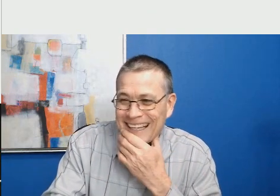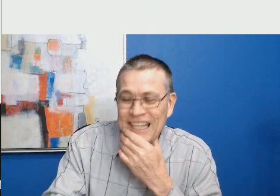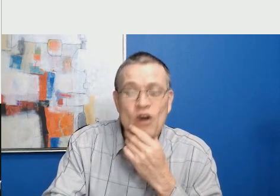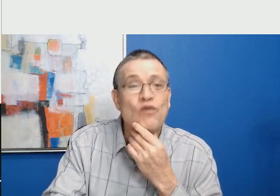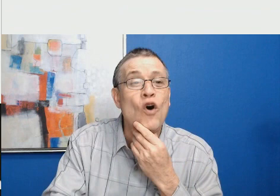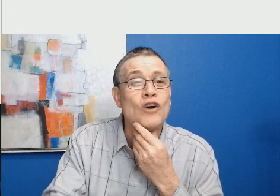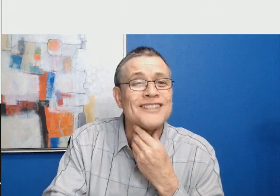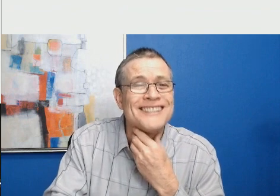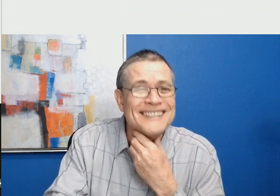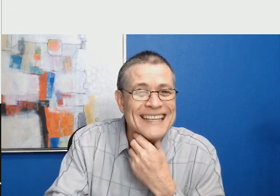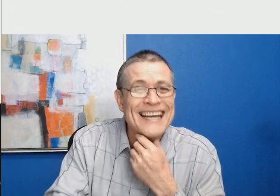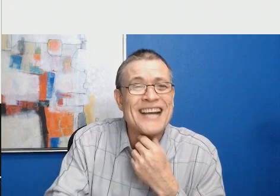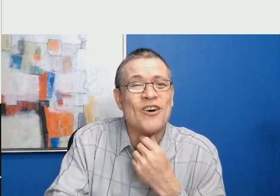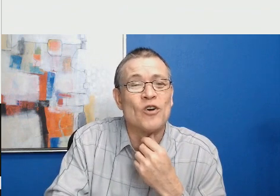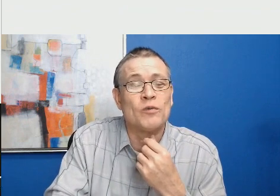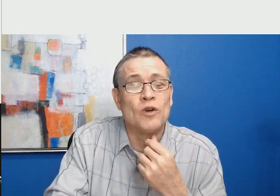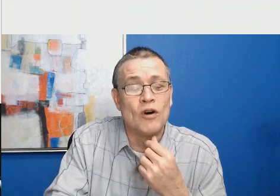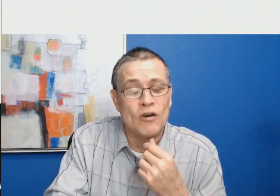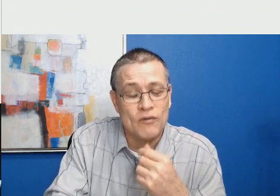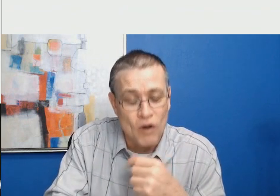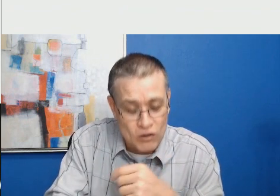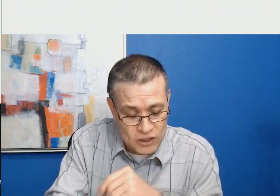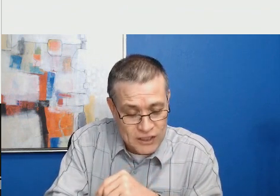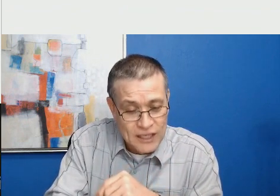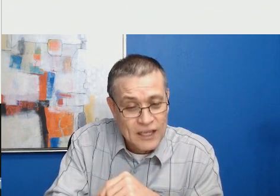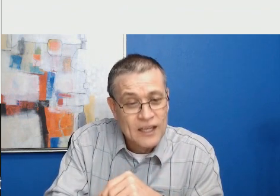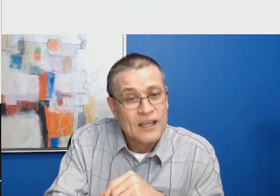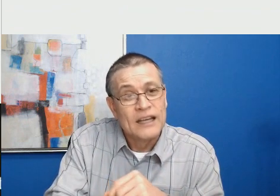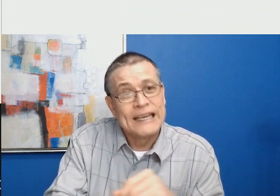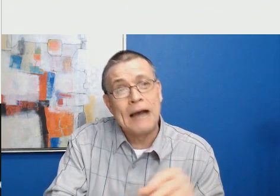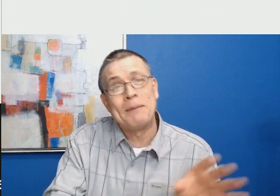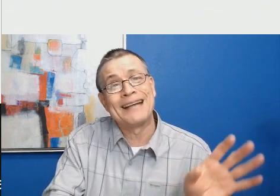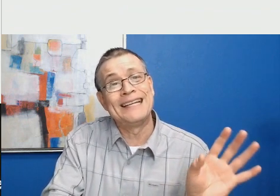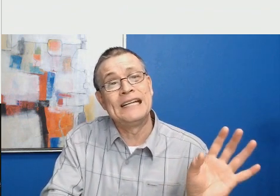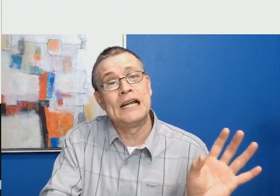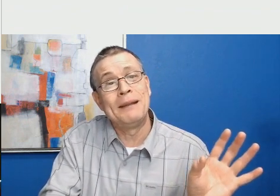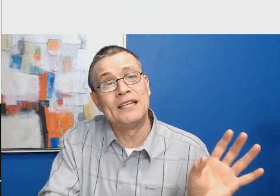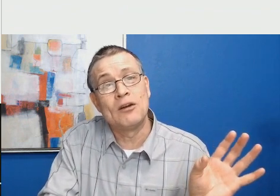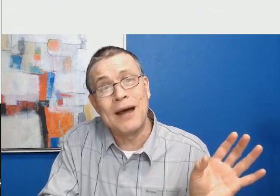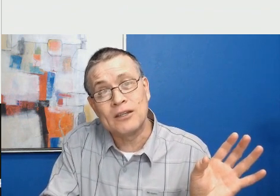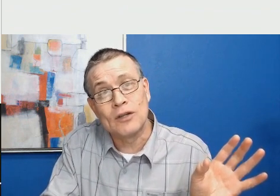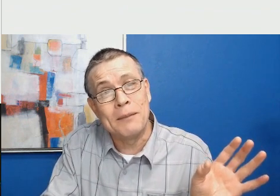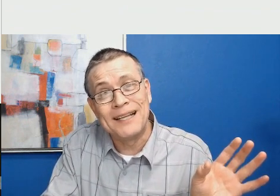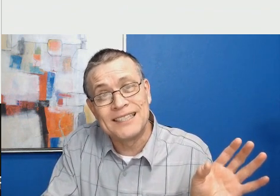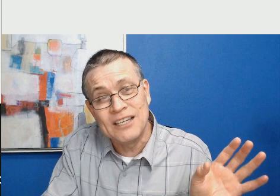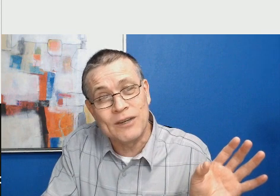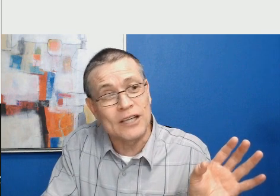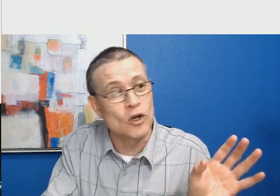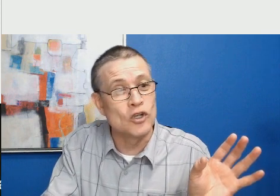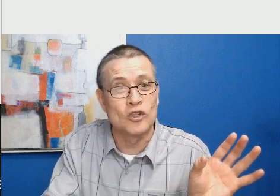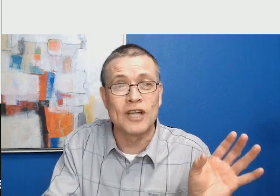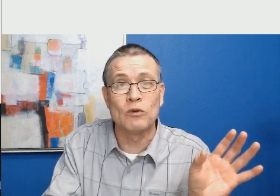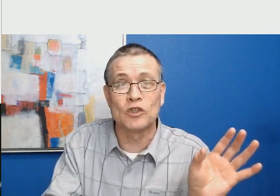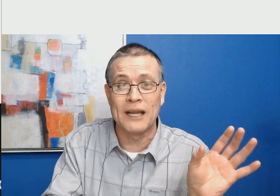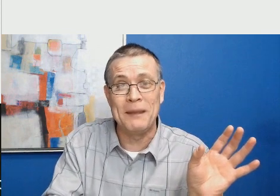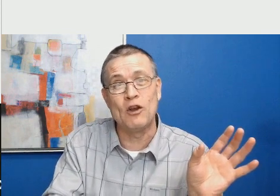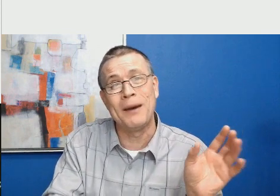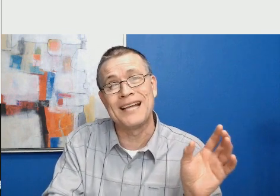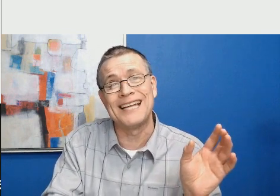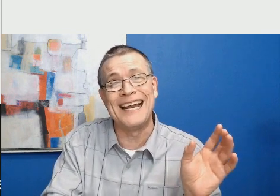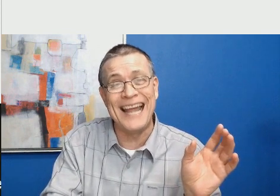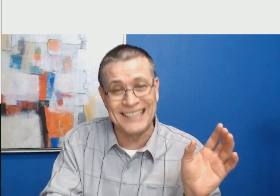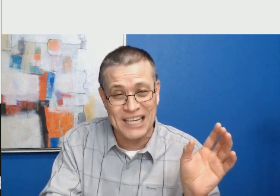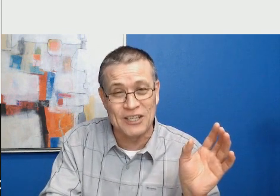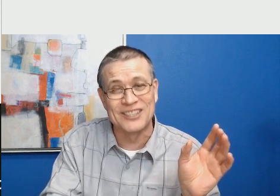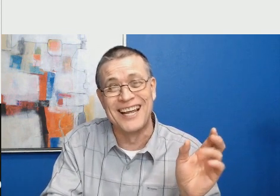dijo foxx dijera el corrupto fox que a partir del 24 del 25 ya todos los autos en méxico